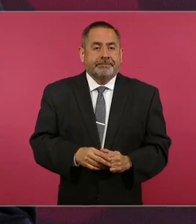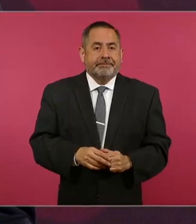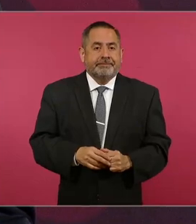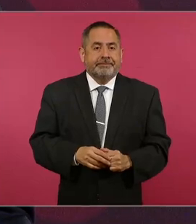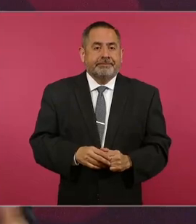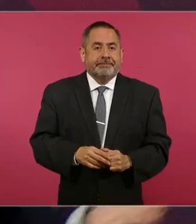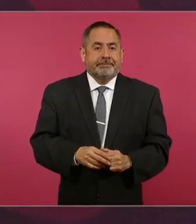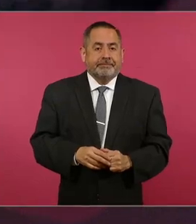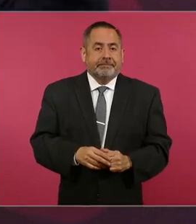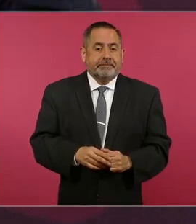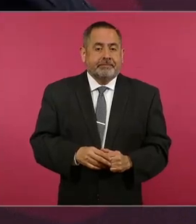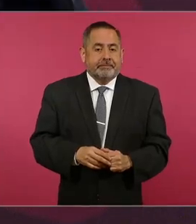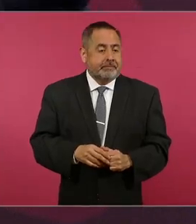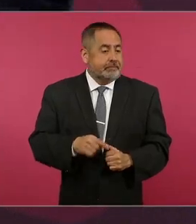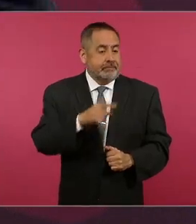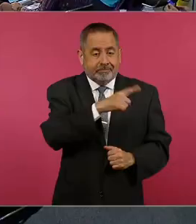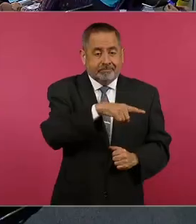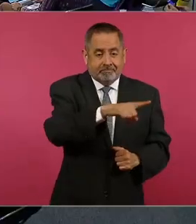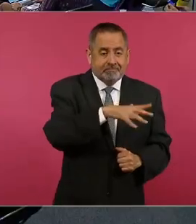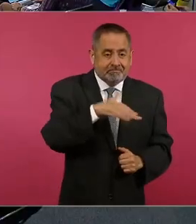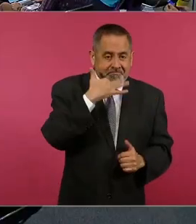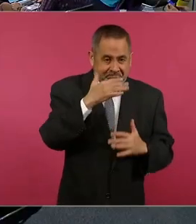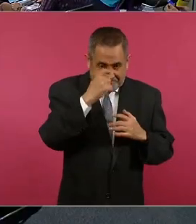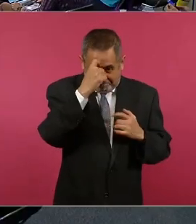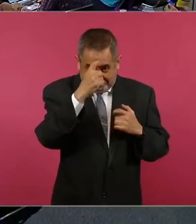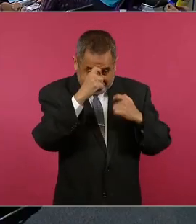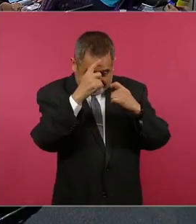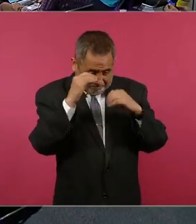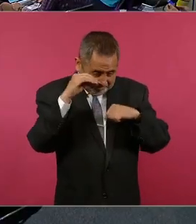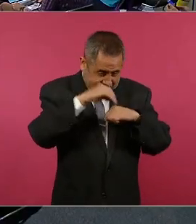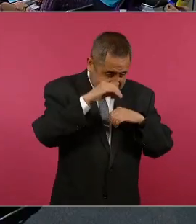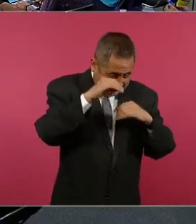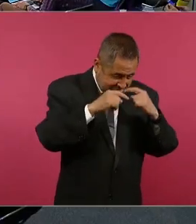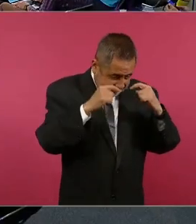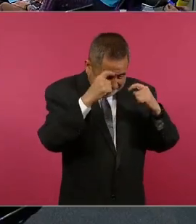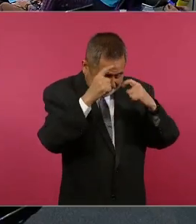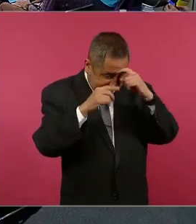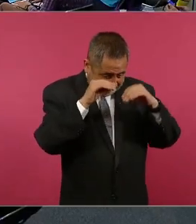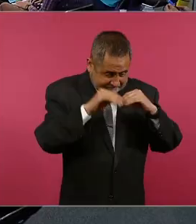y con la guerra sucia en mi contra